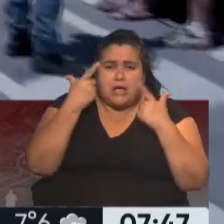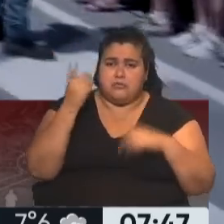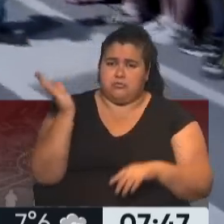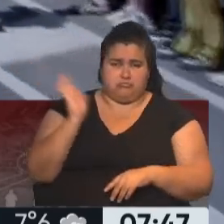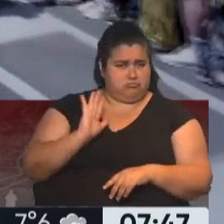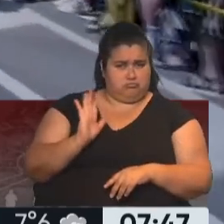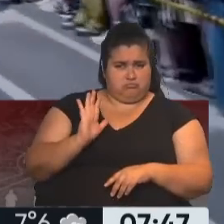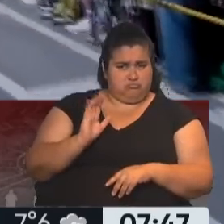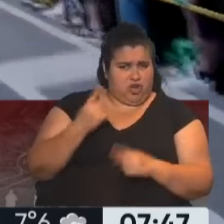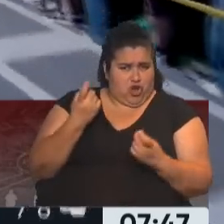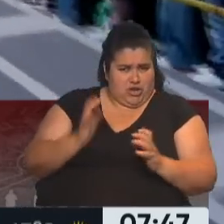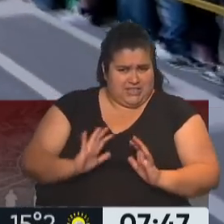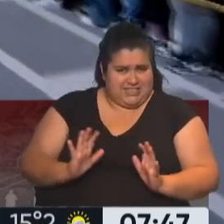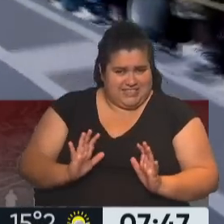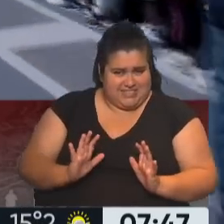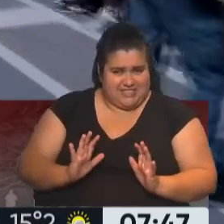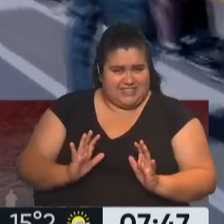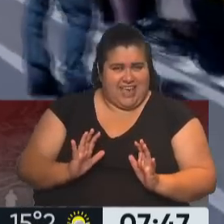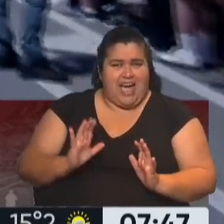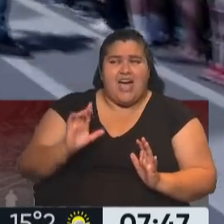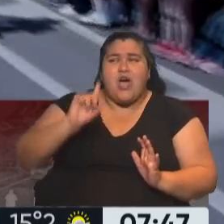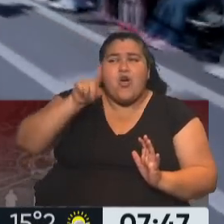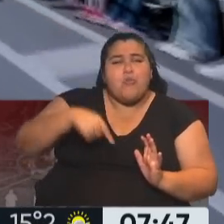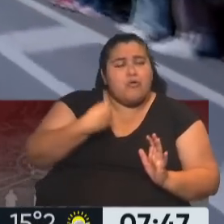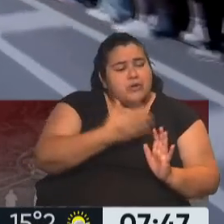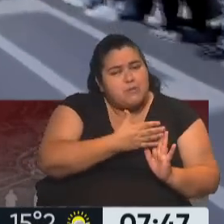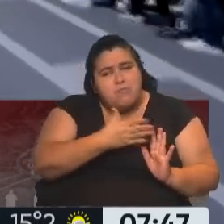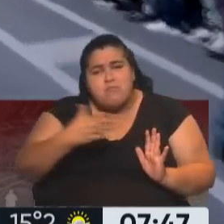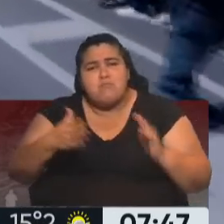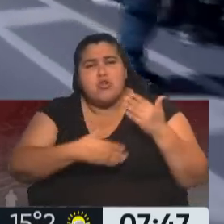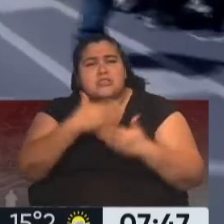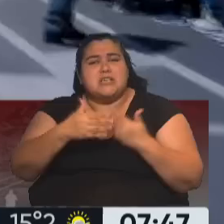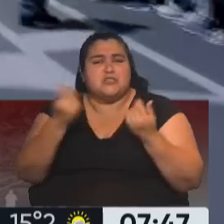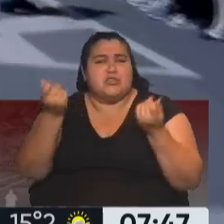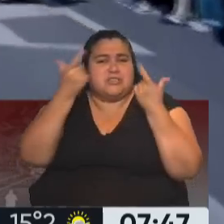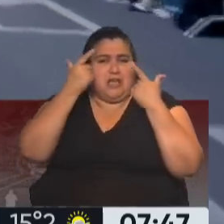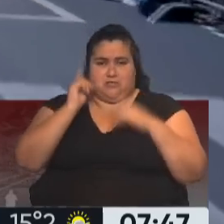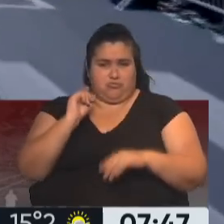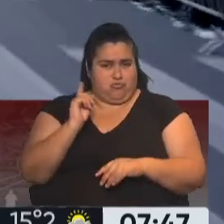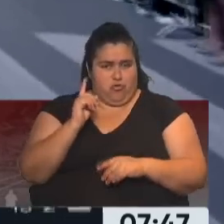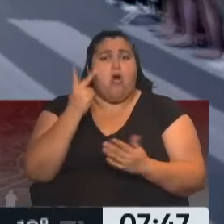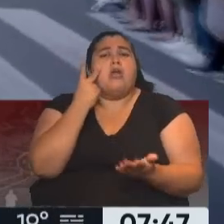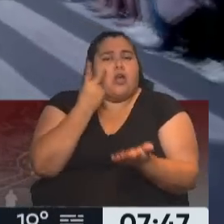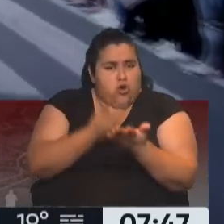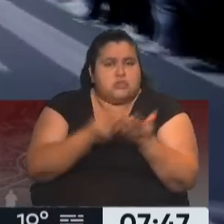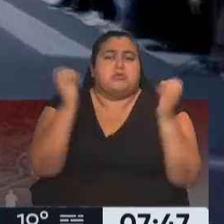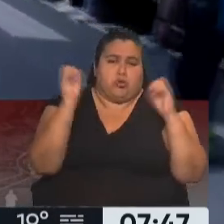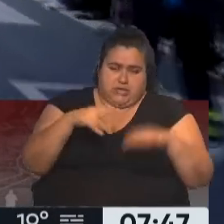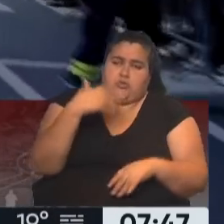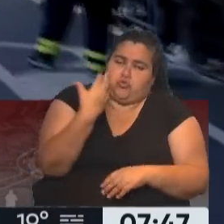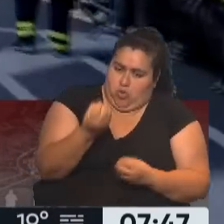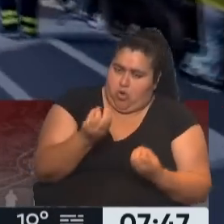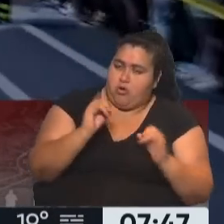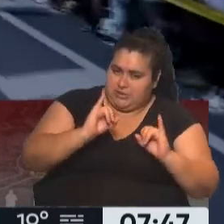no tenían mucho que ver con la vida de santidad, ¿no? Que si bien es el reconocimiento al santo porque ha hecho un milagro, el santo no